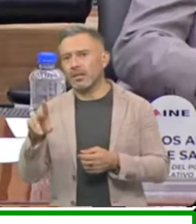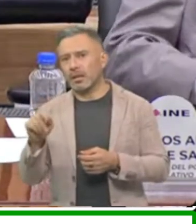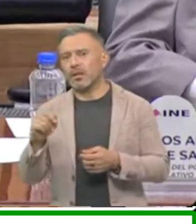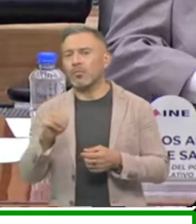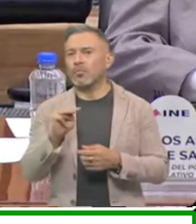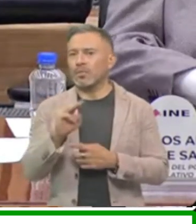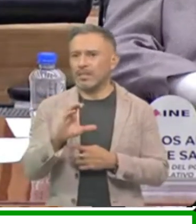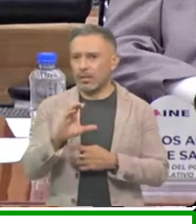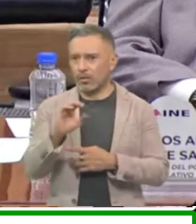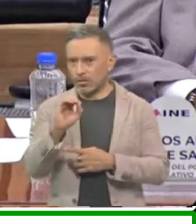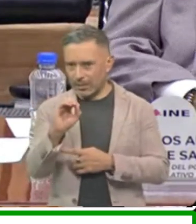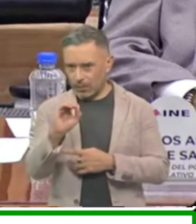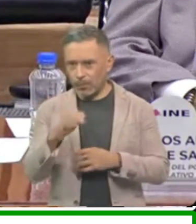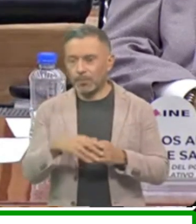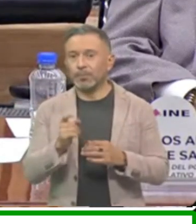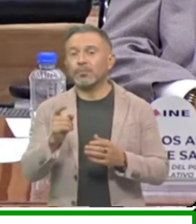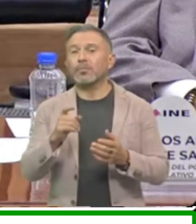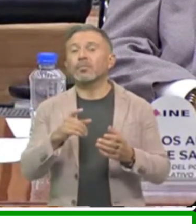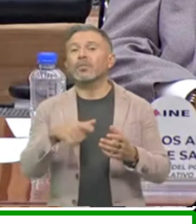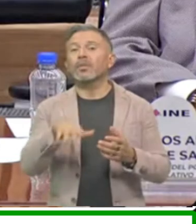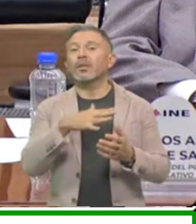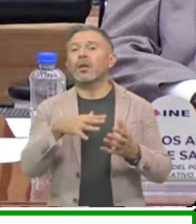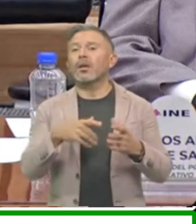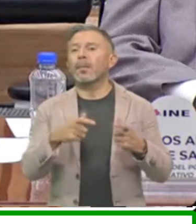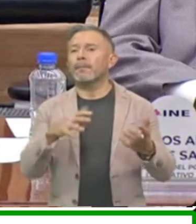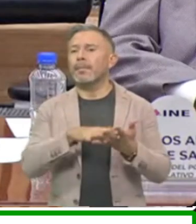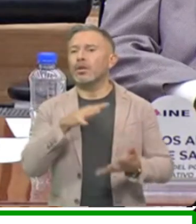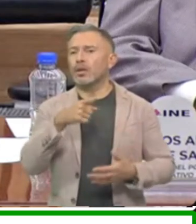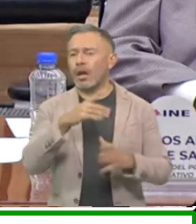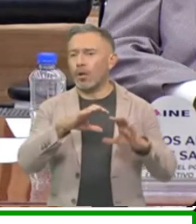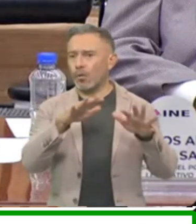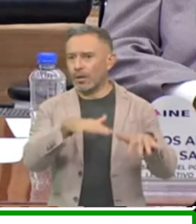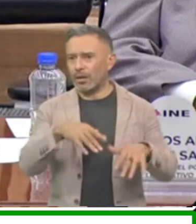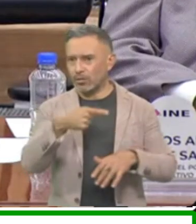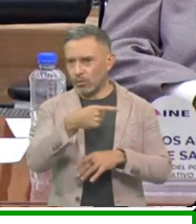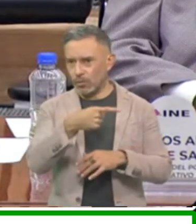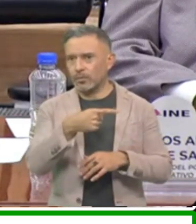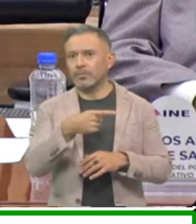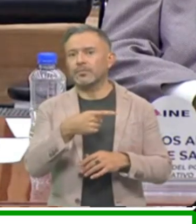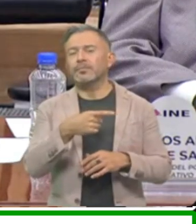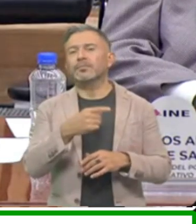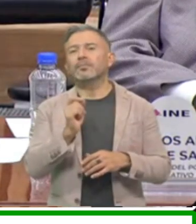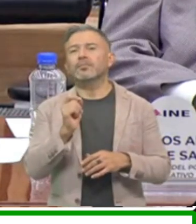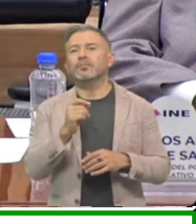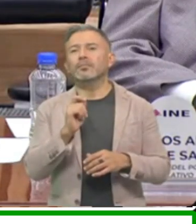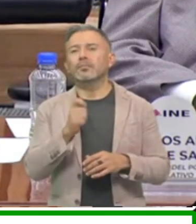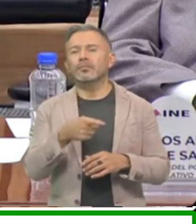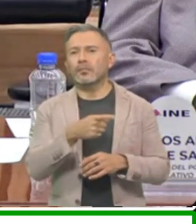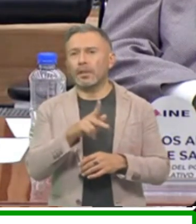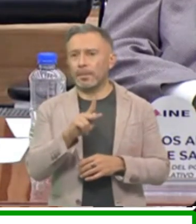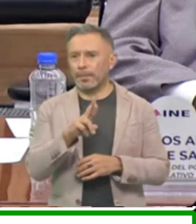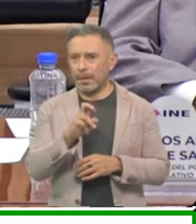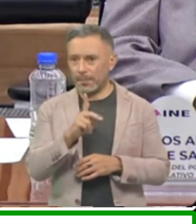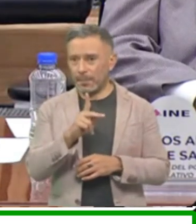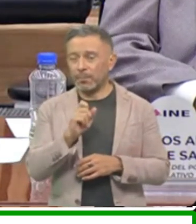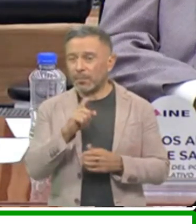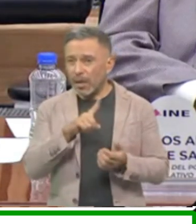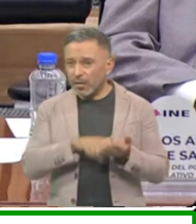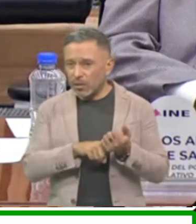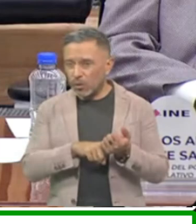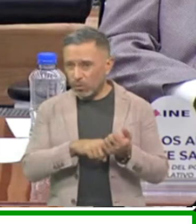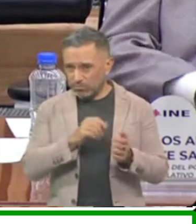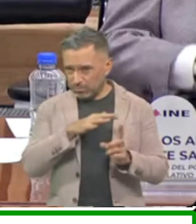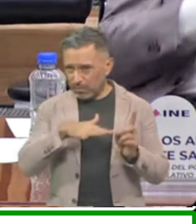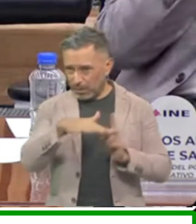0. Mayoría en el Congreso local conforme a lo que reportan los datos del propio PREP, y en medio de todo ese